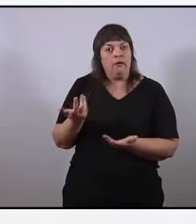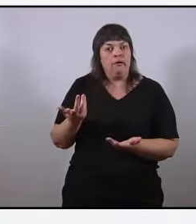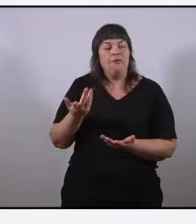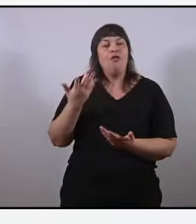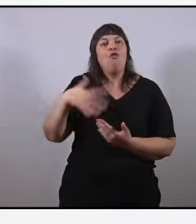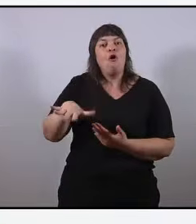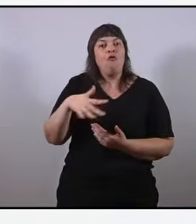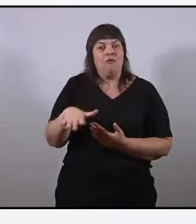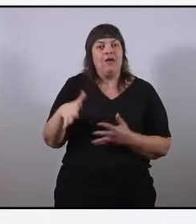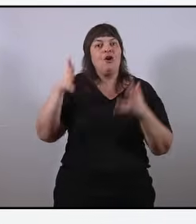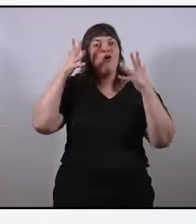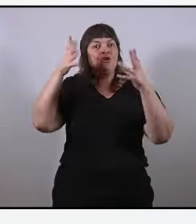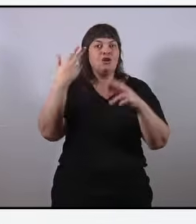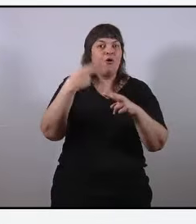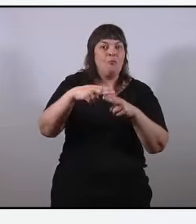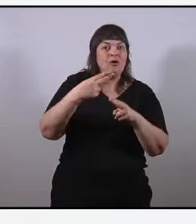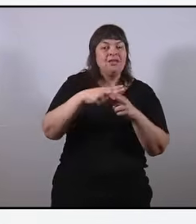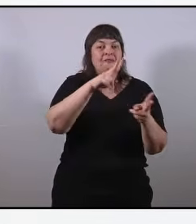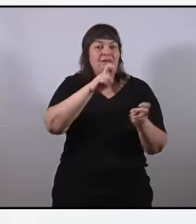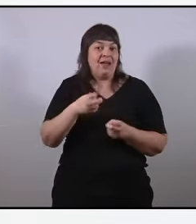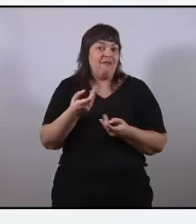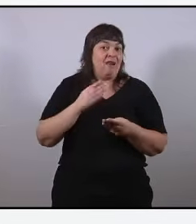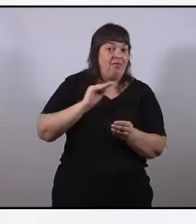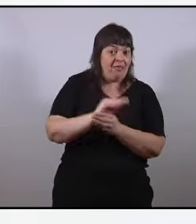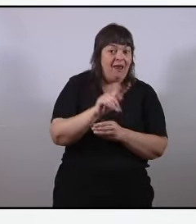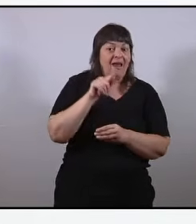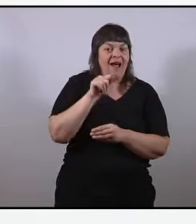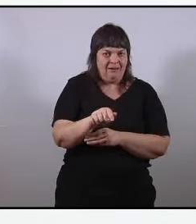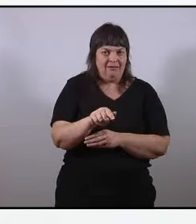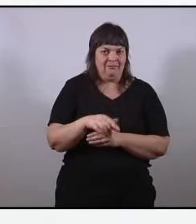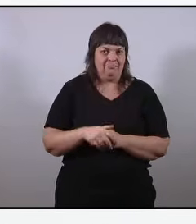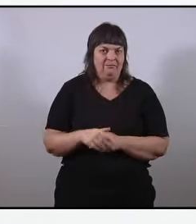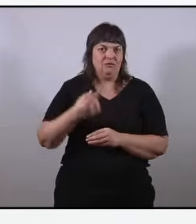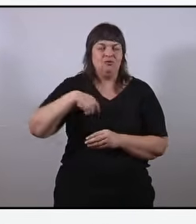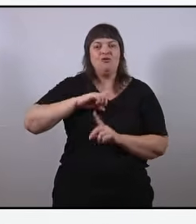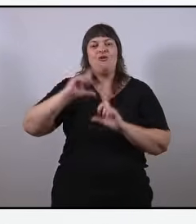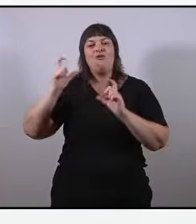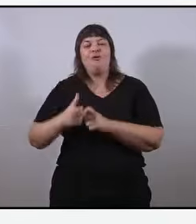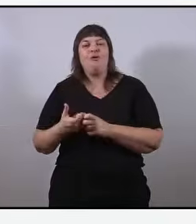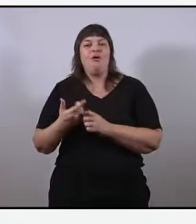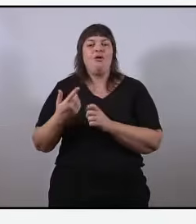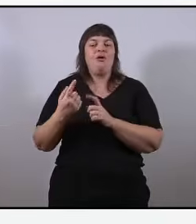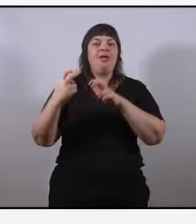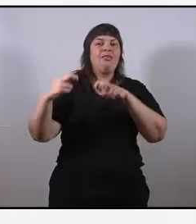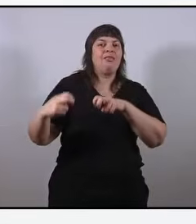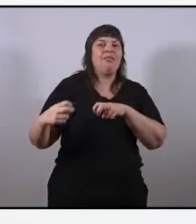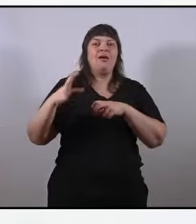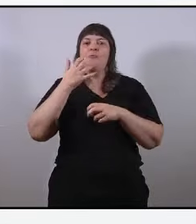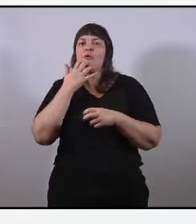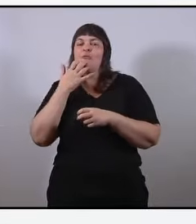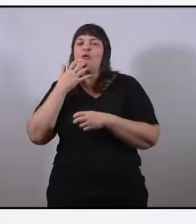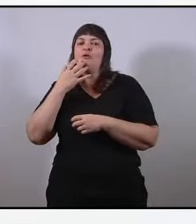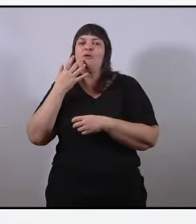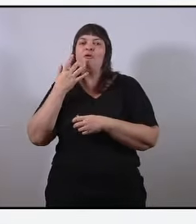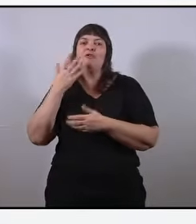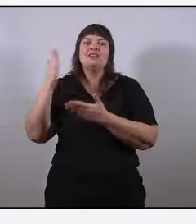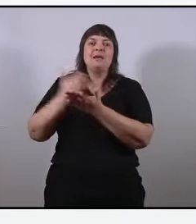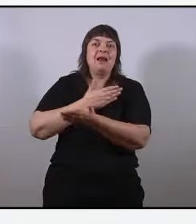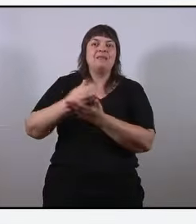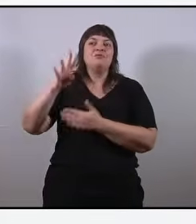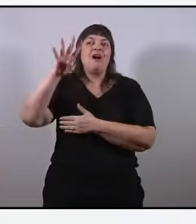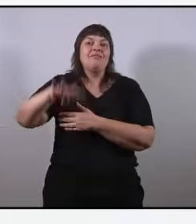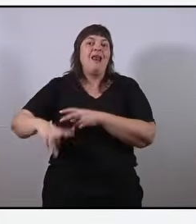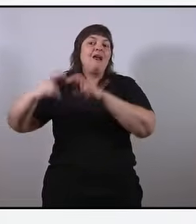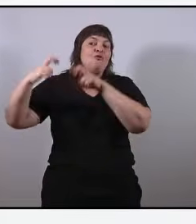el seno del Consejo de Política Fiscal y Financiera. No queremos reuniones bilaterales como la que han mantenido con el separatismo